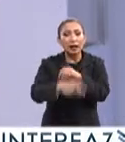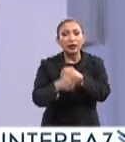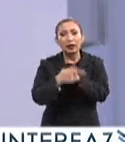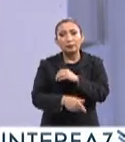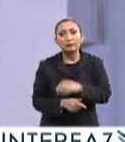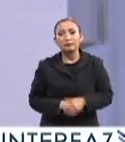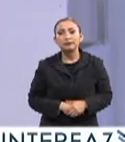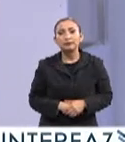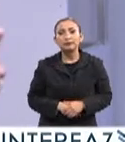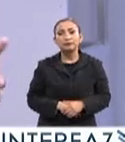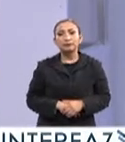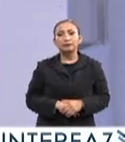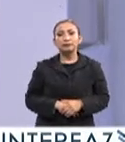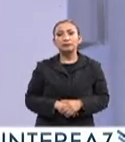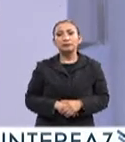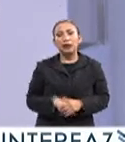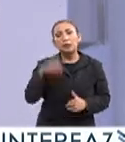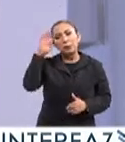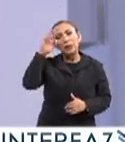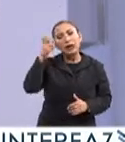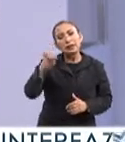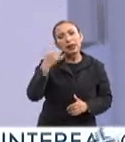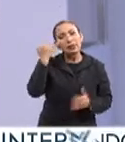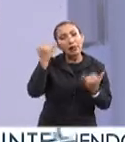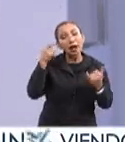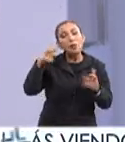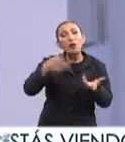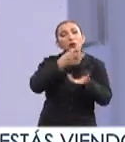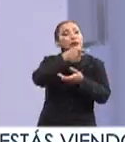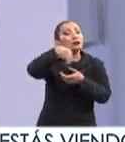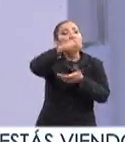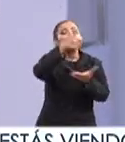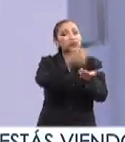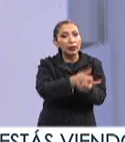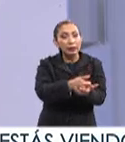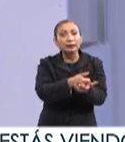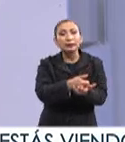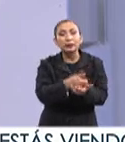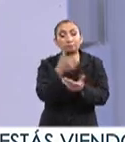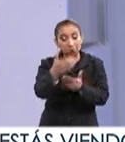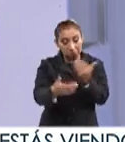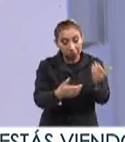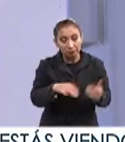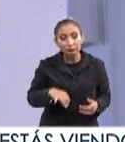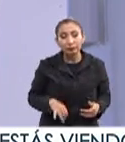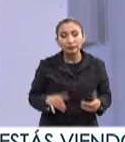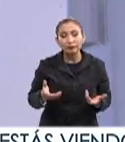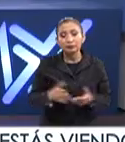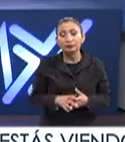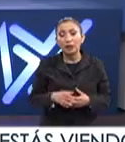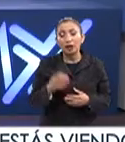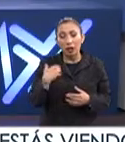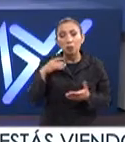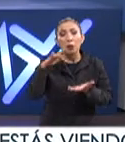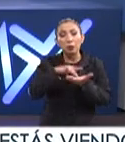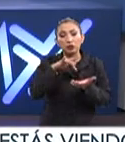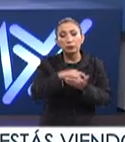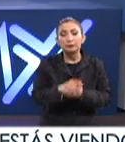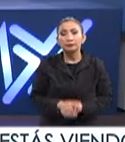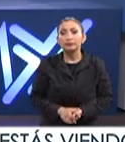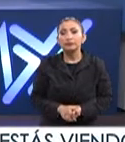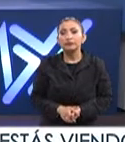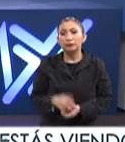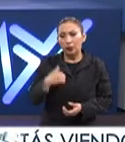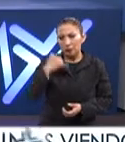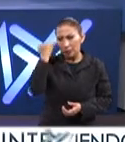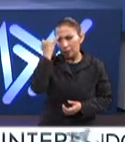las emisiones. Y dijimos, con ese planteamiento, digamos, con la ciudad, nos dijo adelante y nos dio el financiamiento. Me